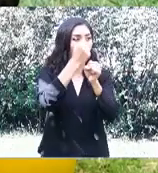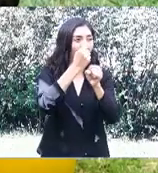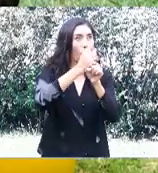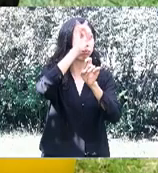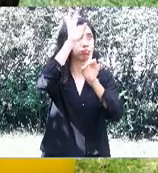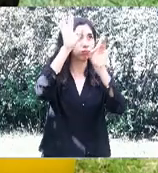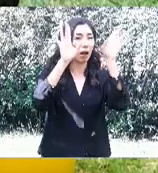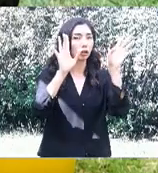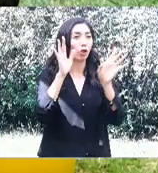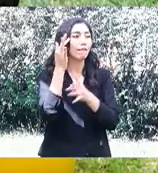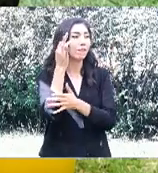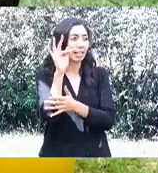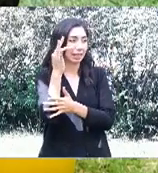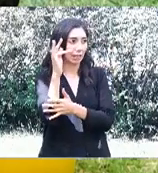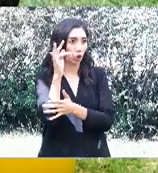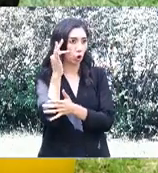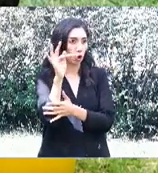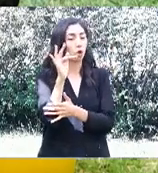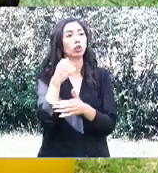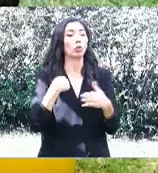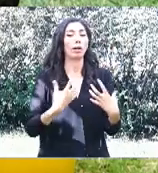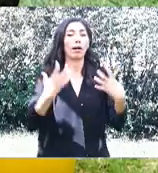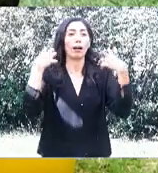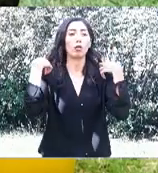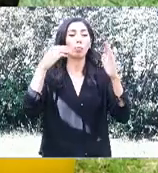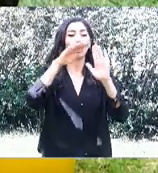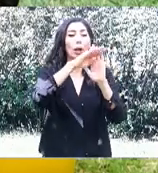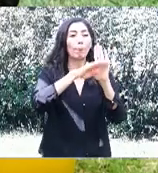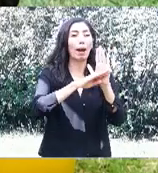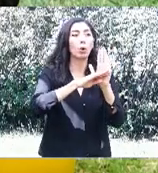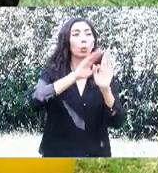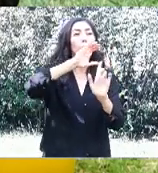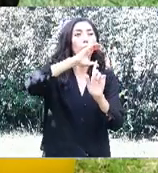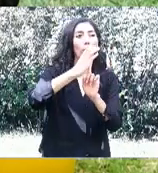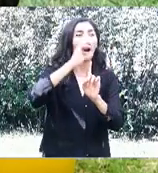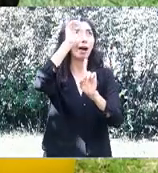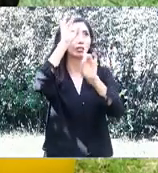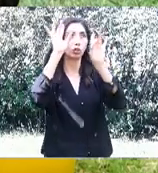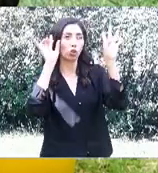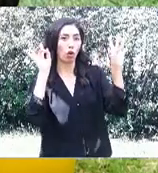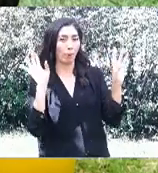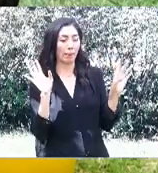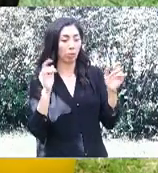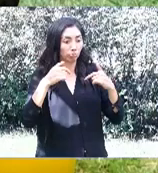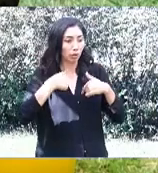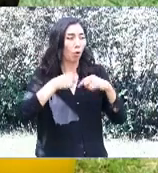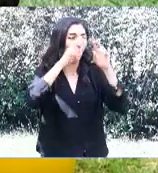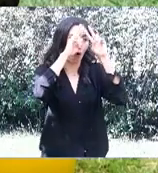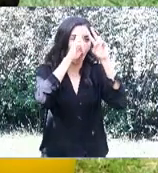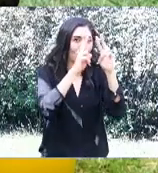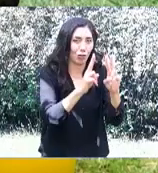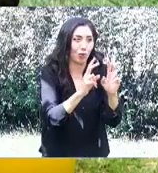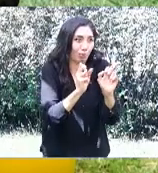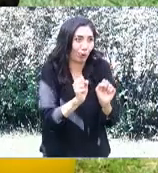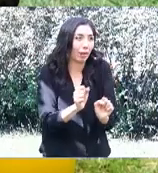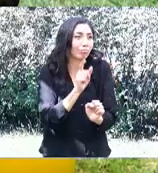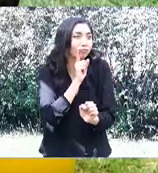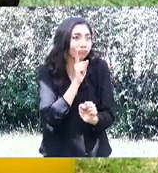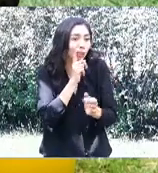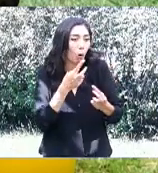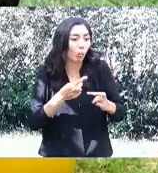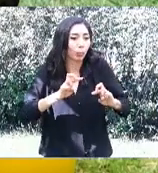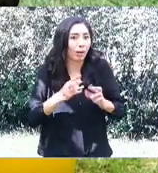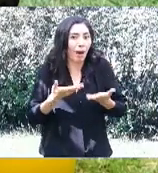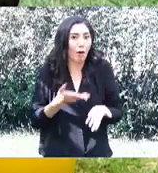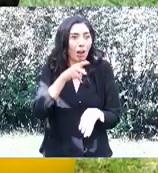Museo y estoy y soy el encargado del programa de cultura astronómica eh Para mí es un honor el el tener esta esta